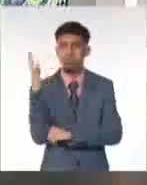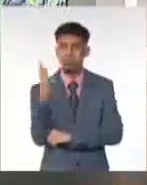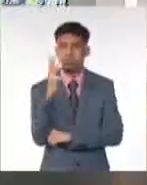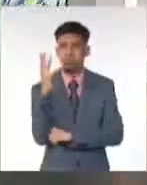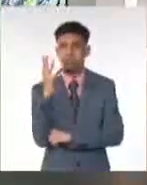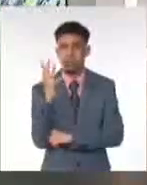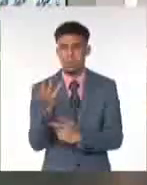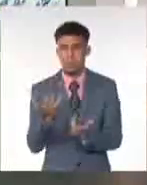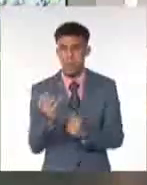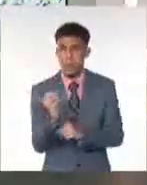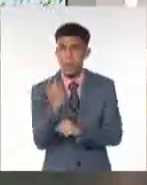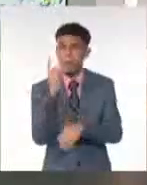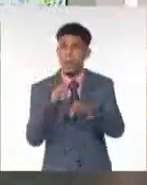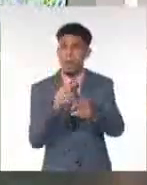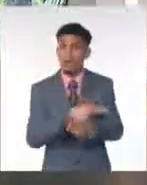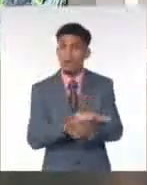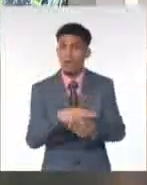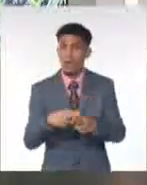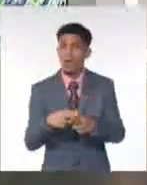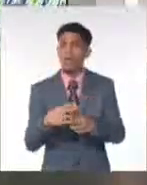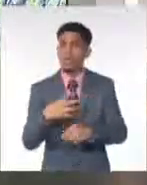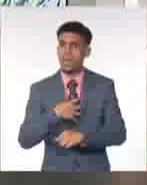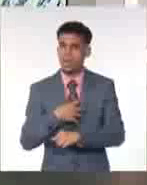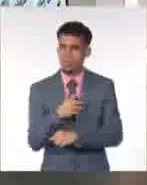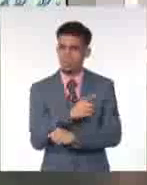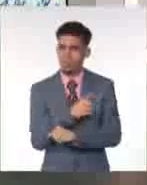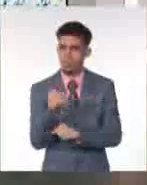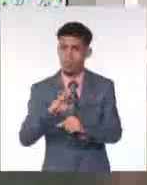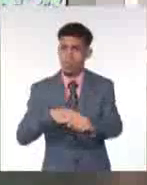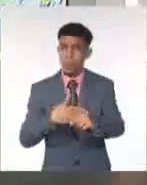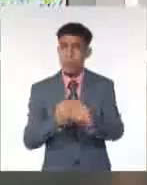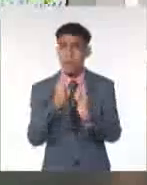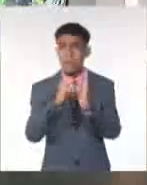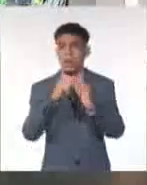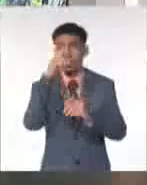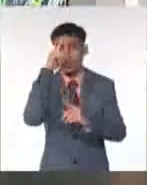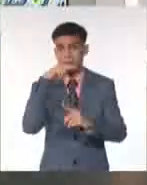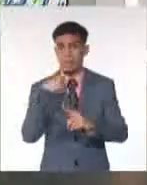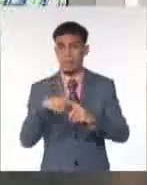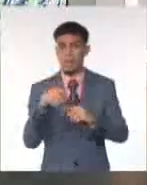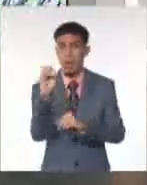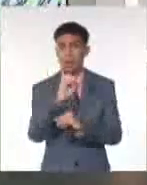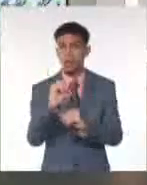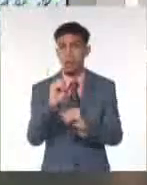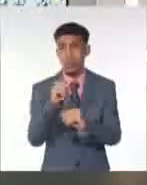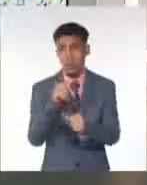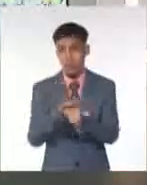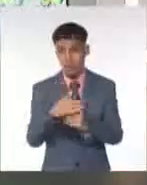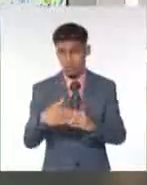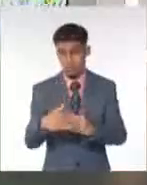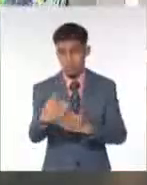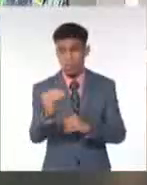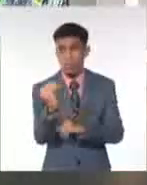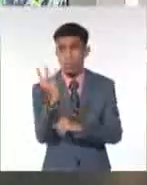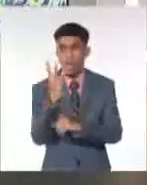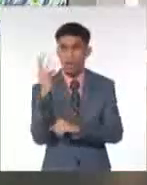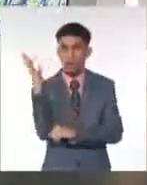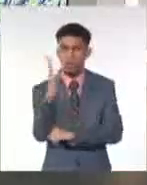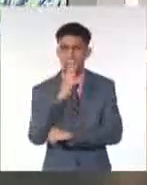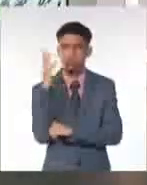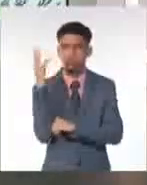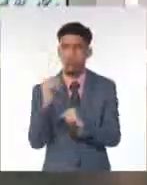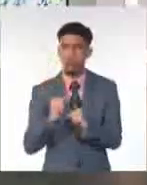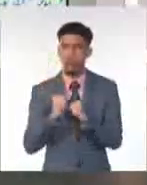historia tenemos activo, después de un mes de septiembre, octubre, en adelante, tres sistemas tropicales con categoría de